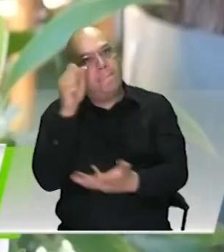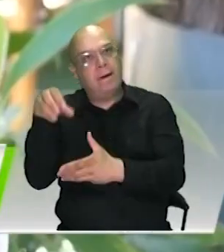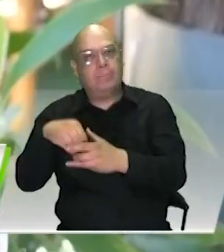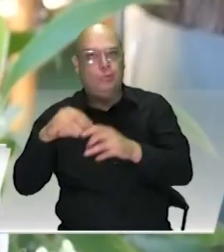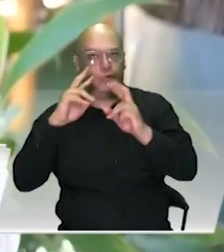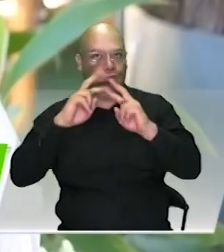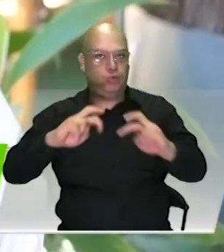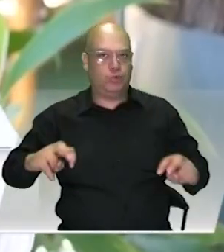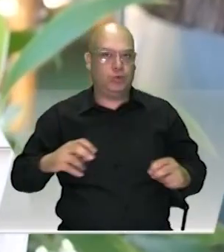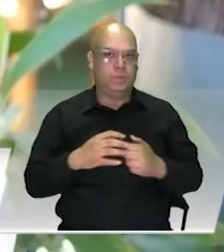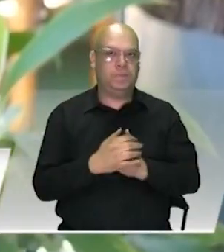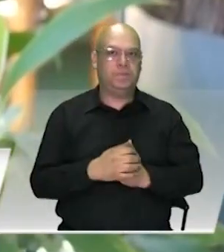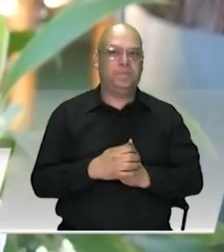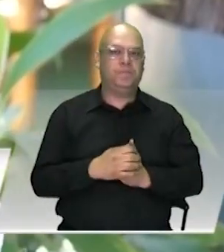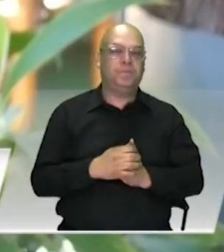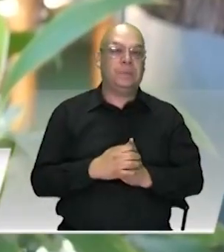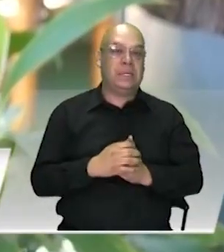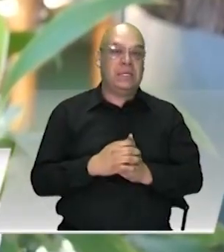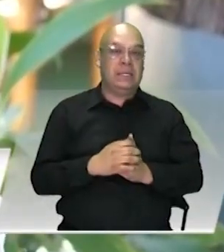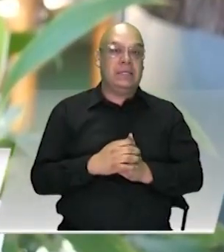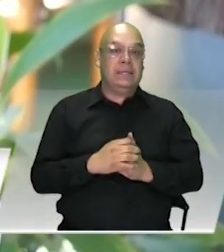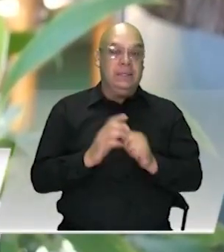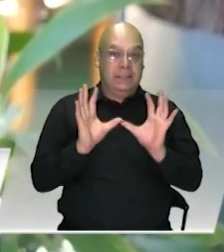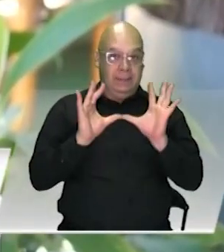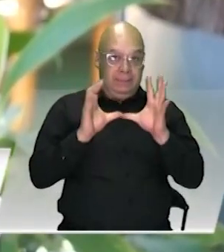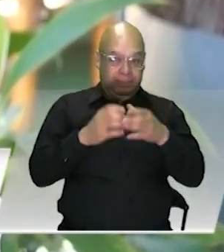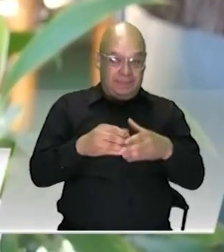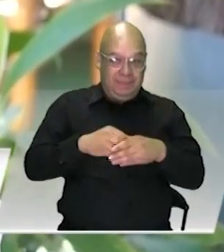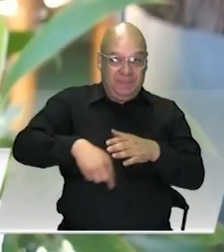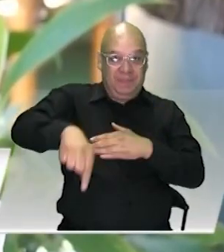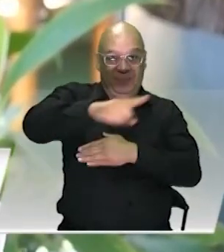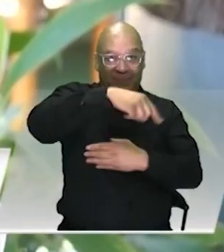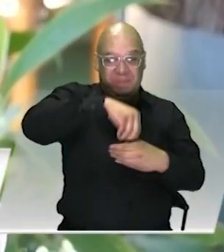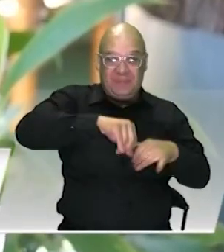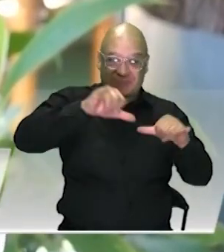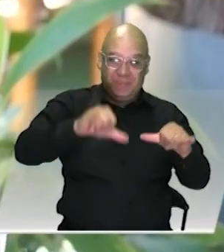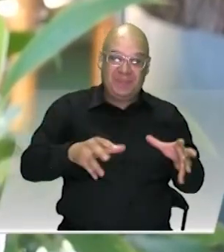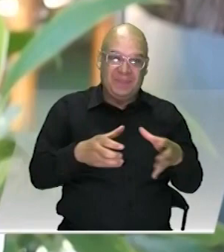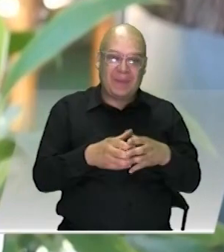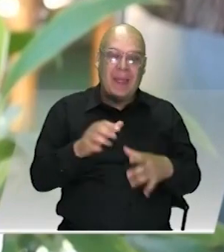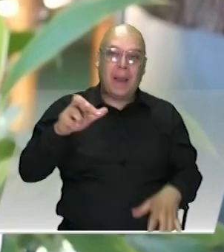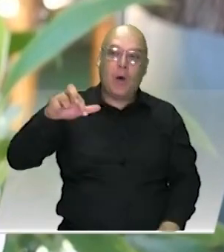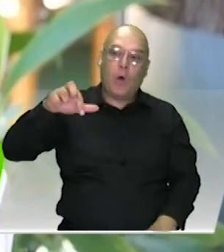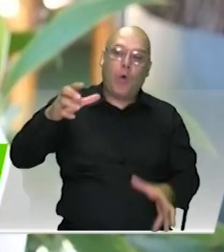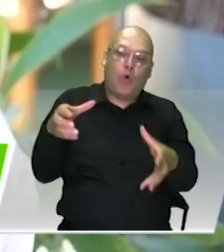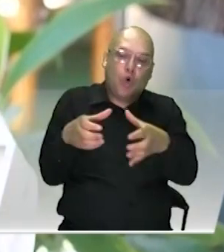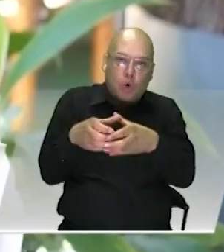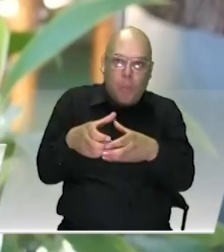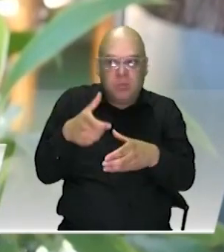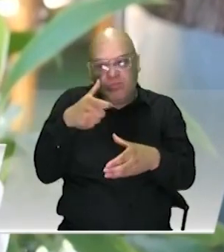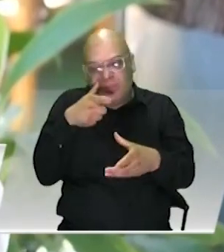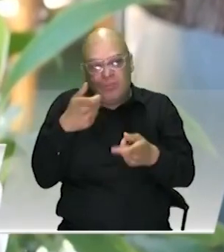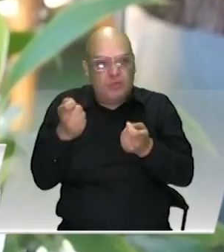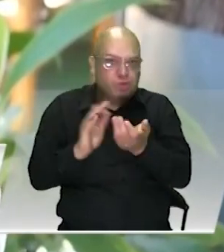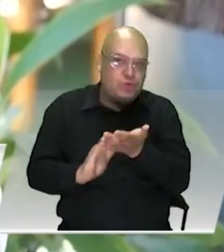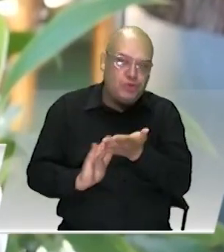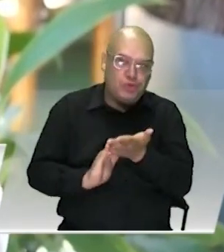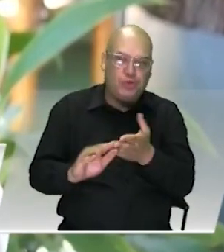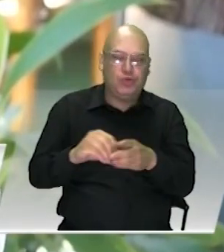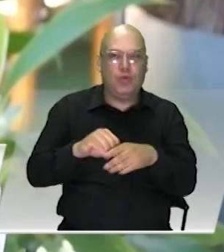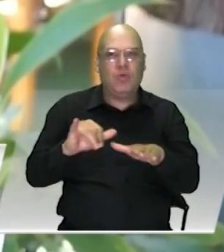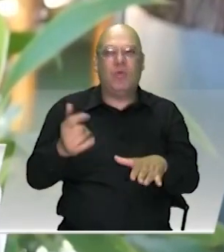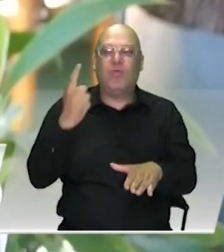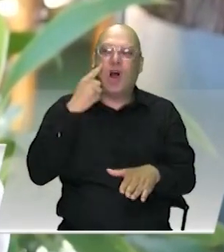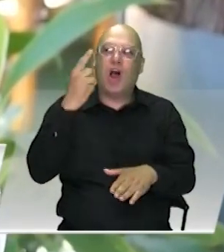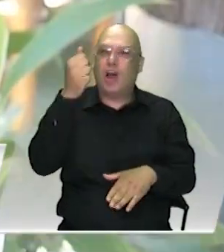investigando. Solicitamos que se convoque de manera urgente un puesto de mando unificado ante los recientes hechos de violencia suscitados la madrugada